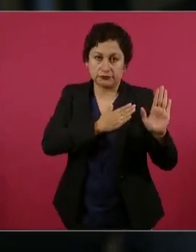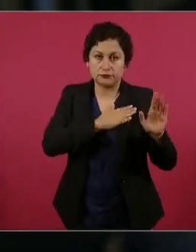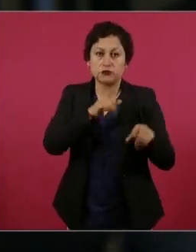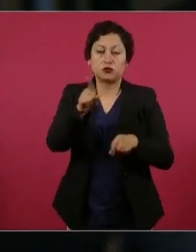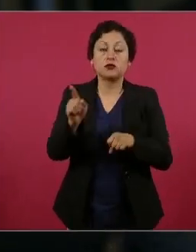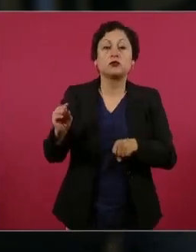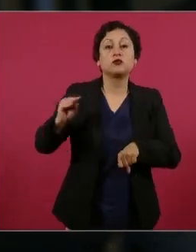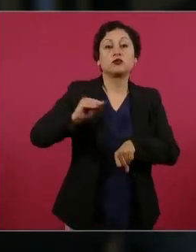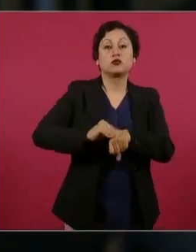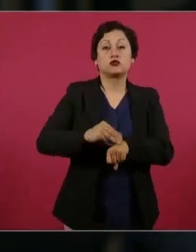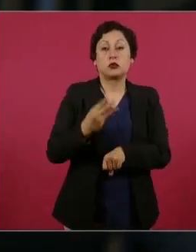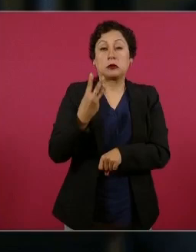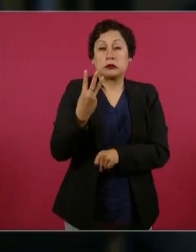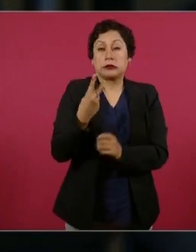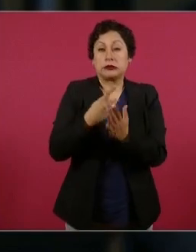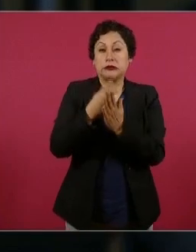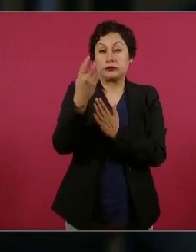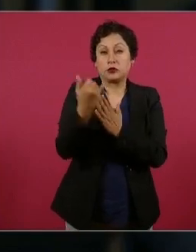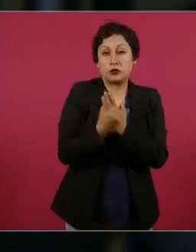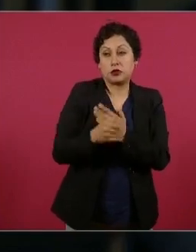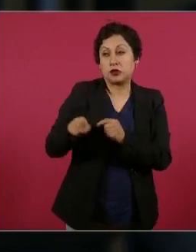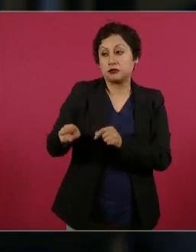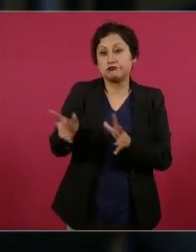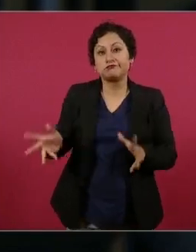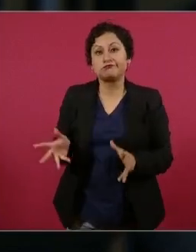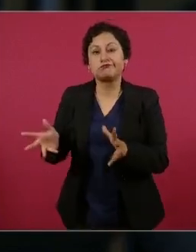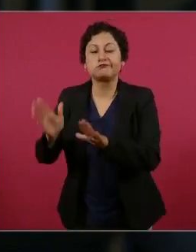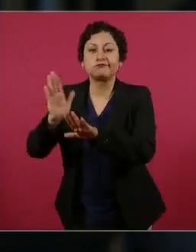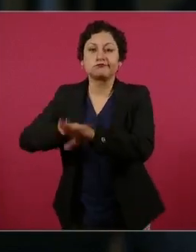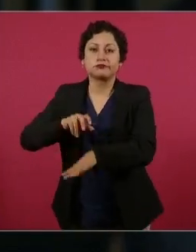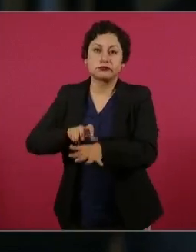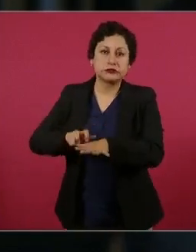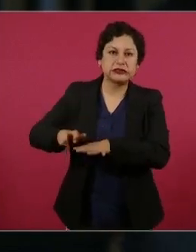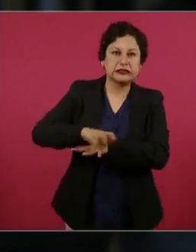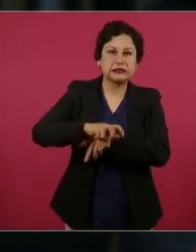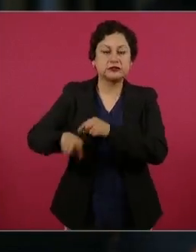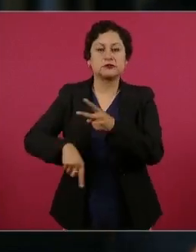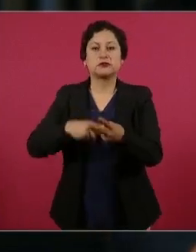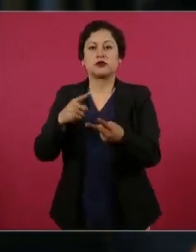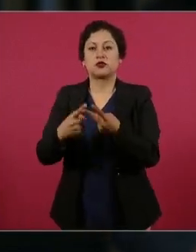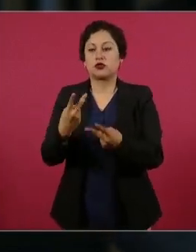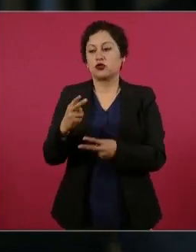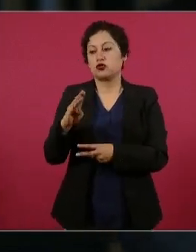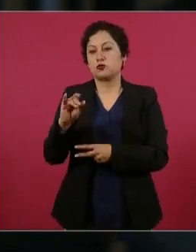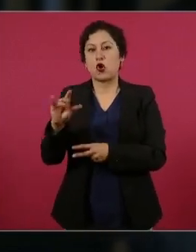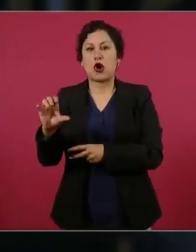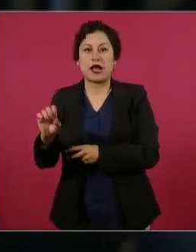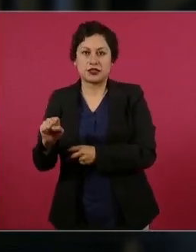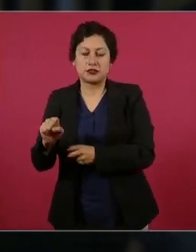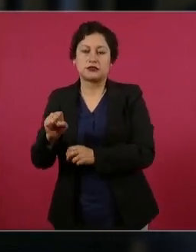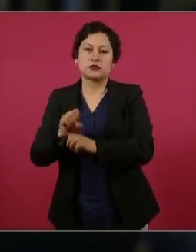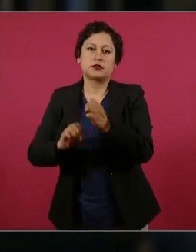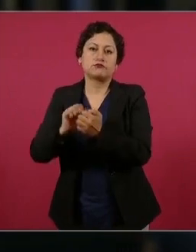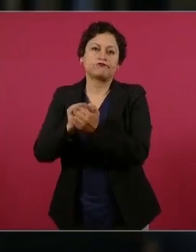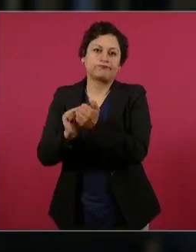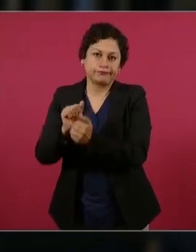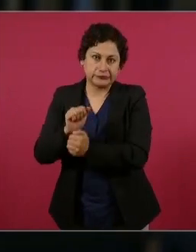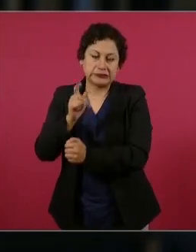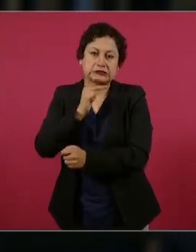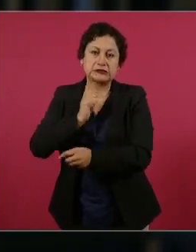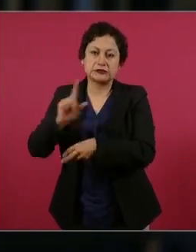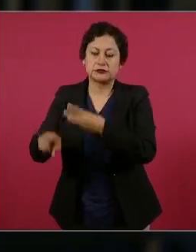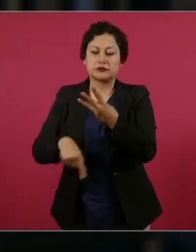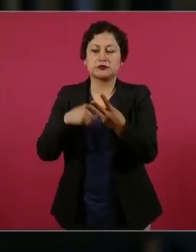3 megaproyectos se realizaron en esta región: el Tren Maya, la refinería de Dos Bocas y la que nos parece que es la más importante,